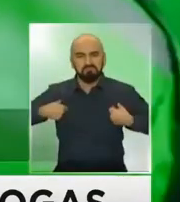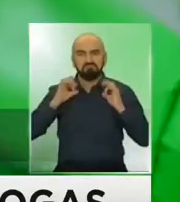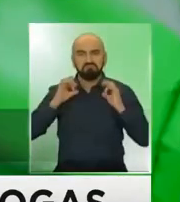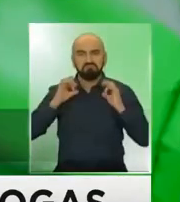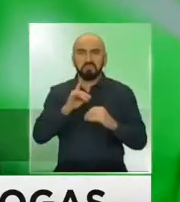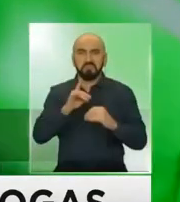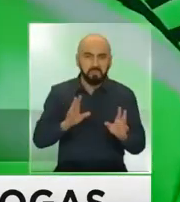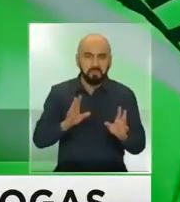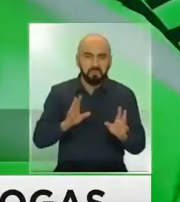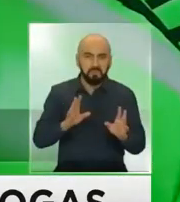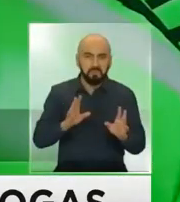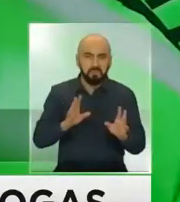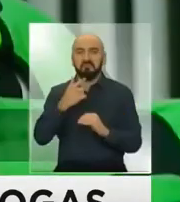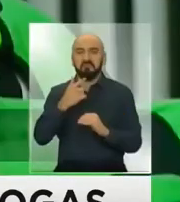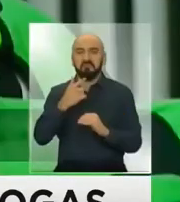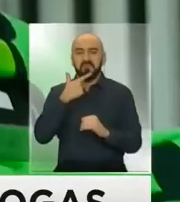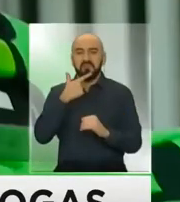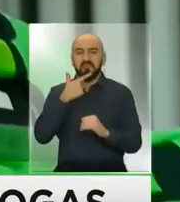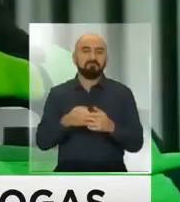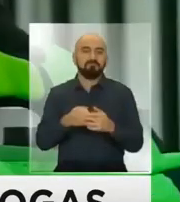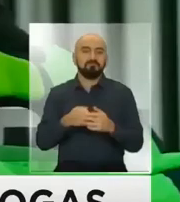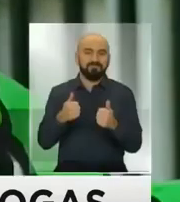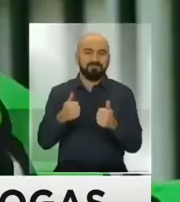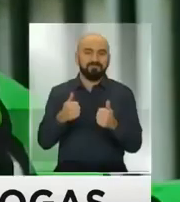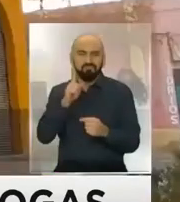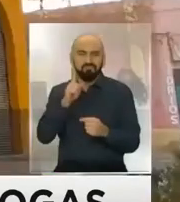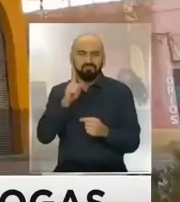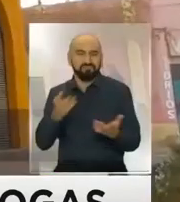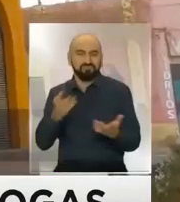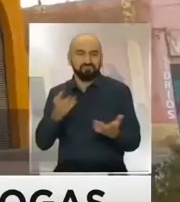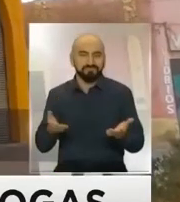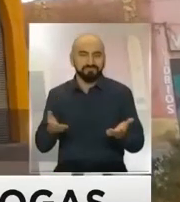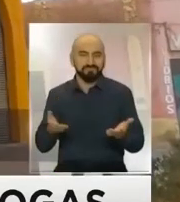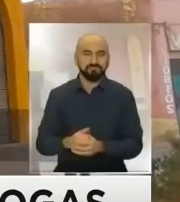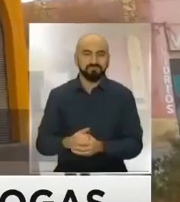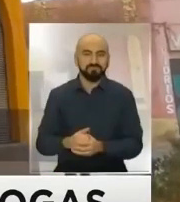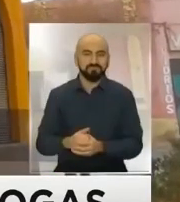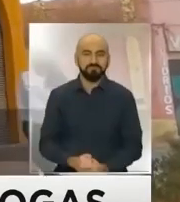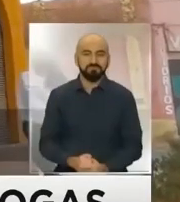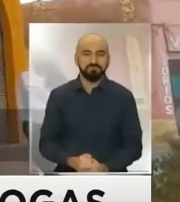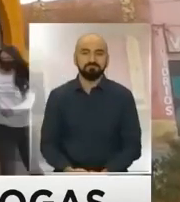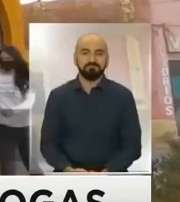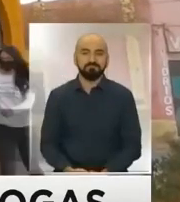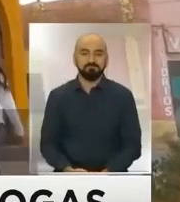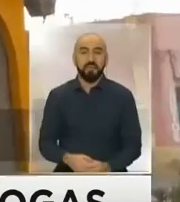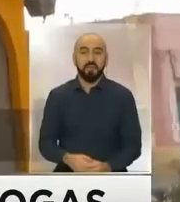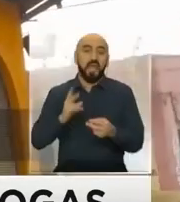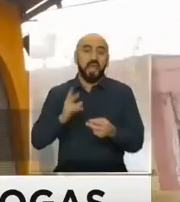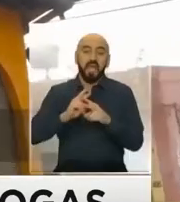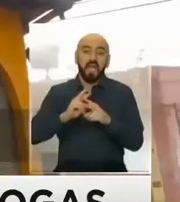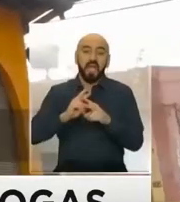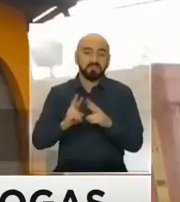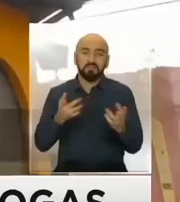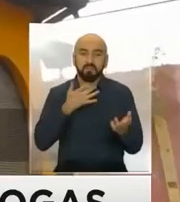Pero, que hacerlo porque está difícil esto. Imagino. ¿Sí o no? Imagino. No, pero con eso